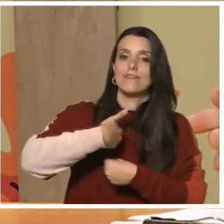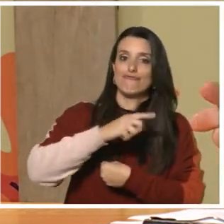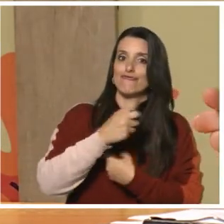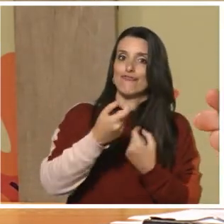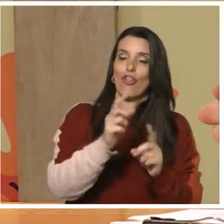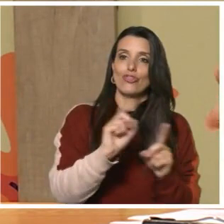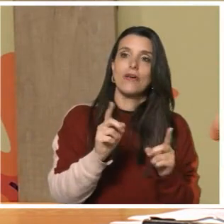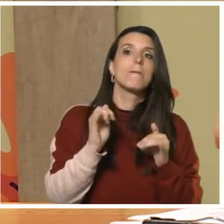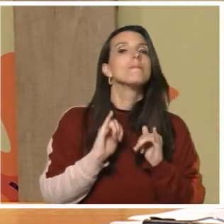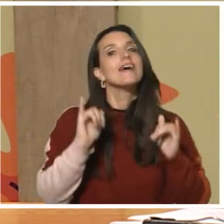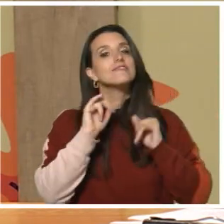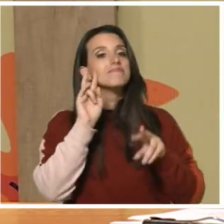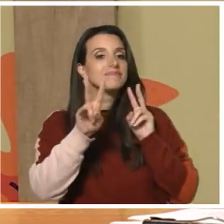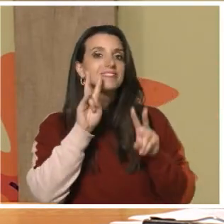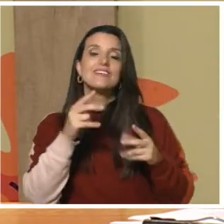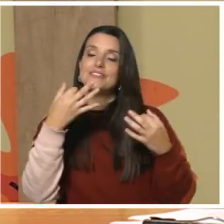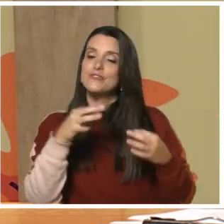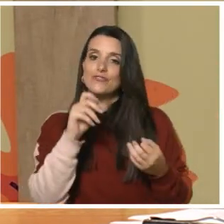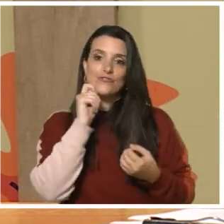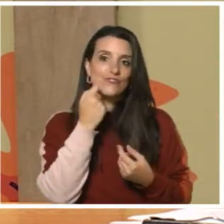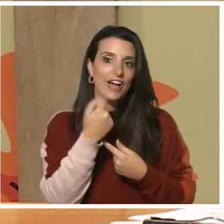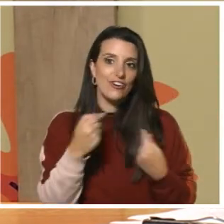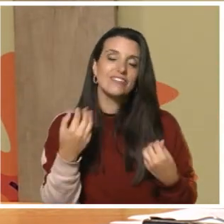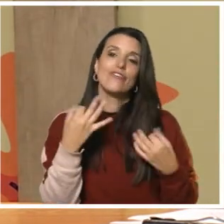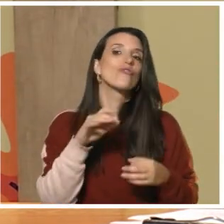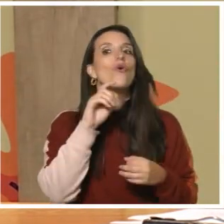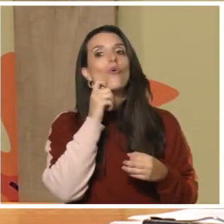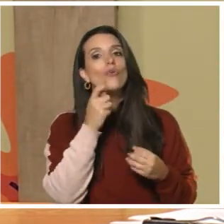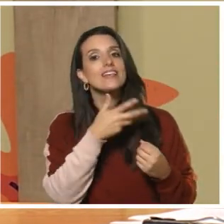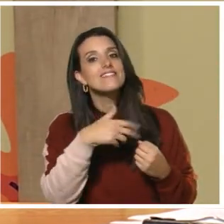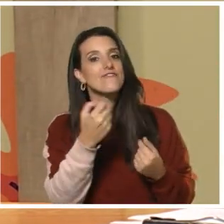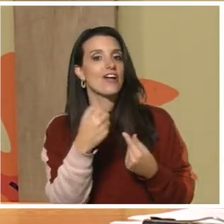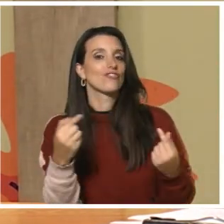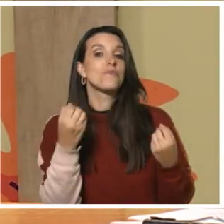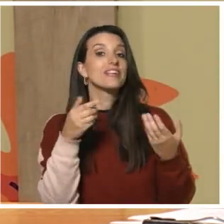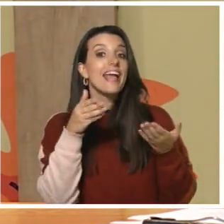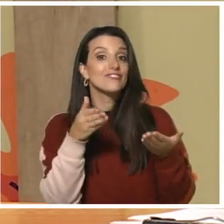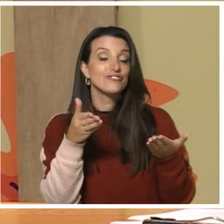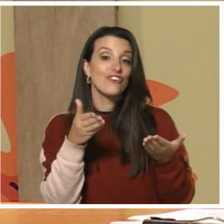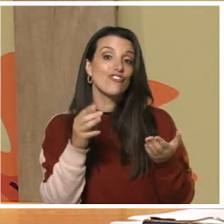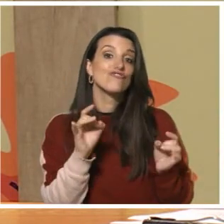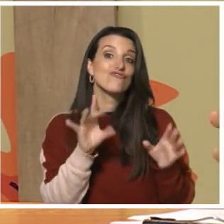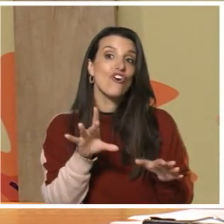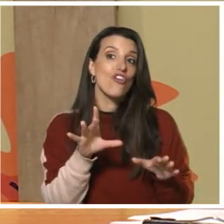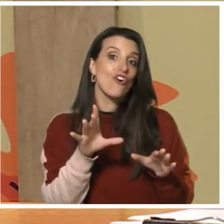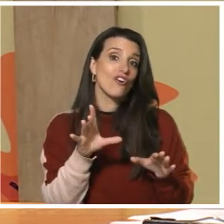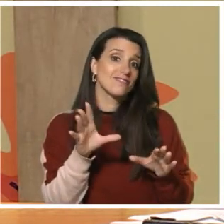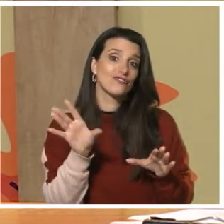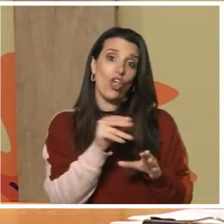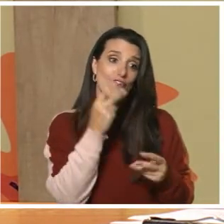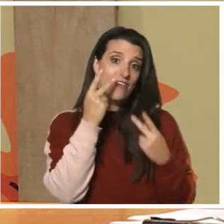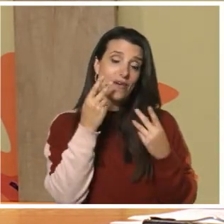no, voy a ir a pasear a mirar, se van a entusiasmar. Se van a entusiasmar y se van a llevar muchas cosas, porque esto es solo un approach de todo lo que van a